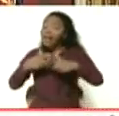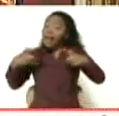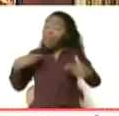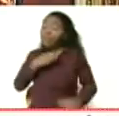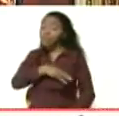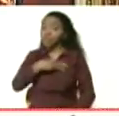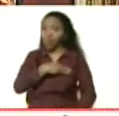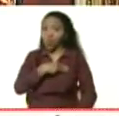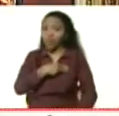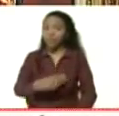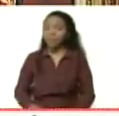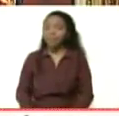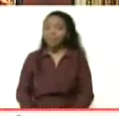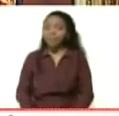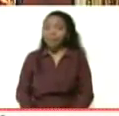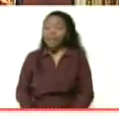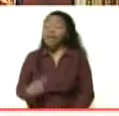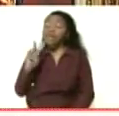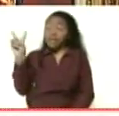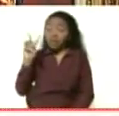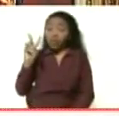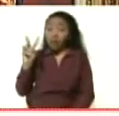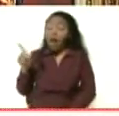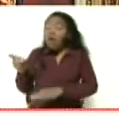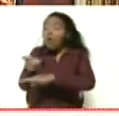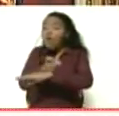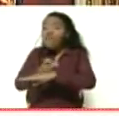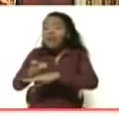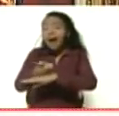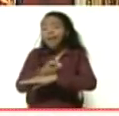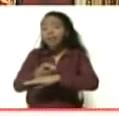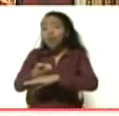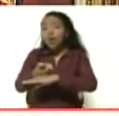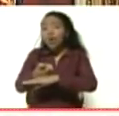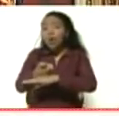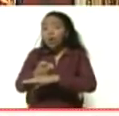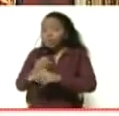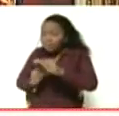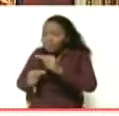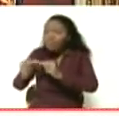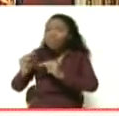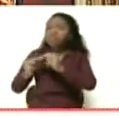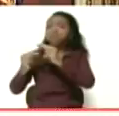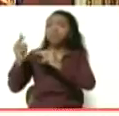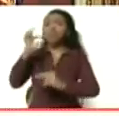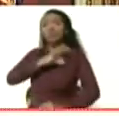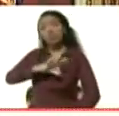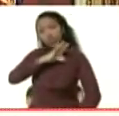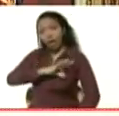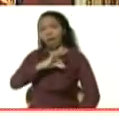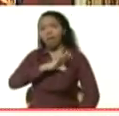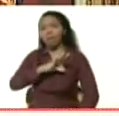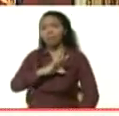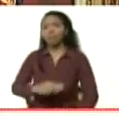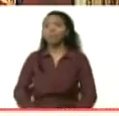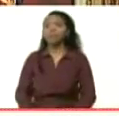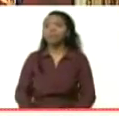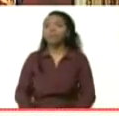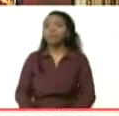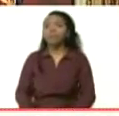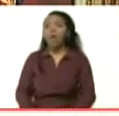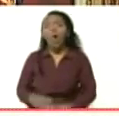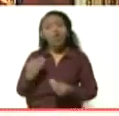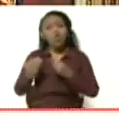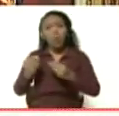misiones. Y en Venezuela hay un gobierno en construcción del socialismo, como